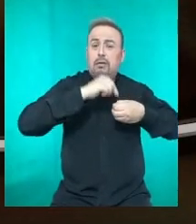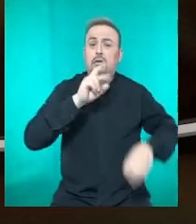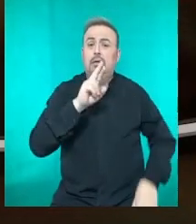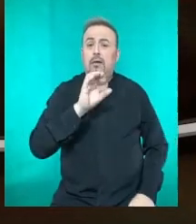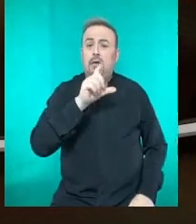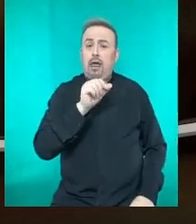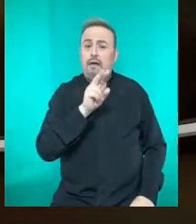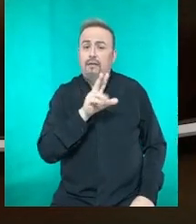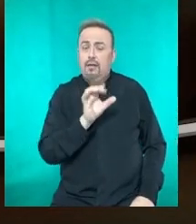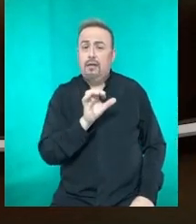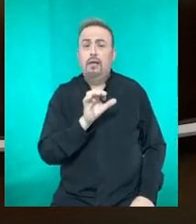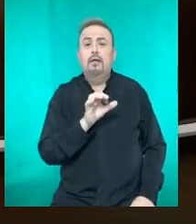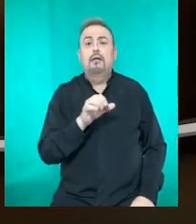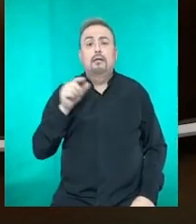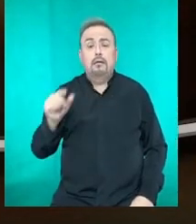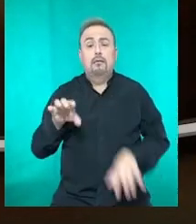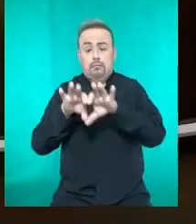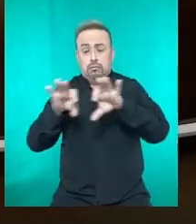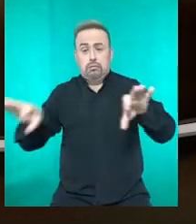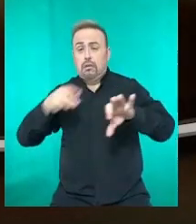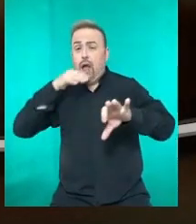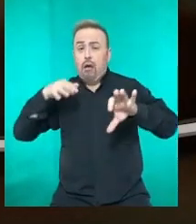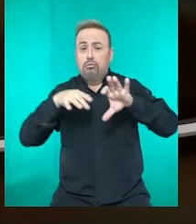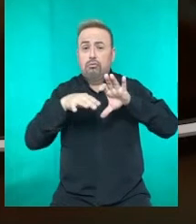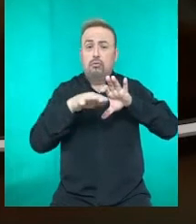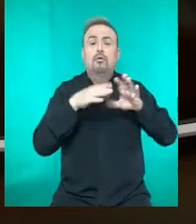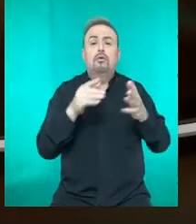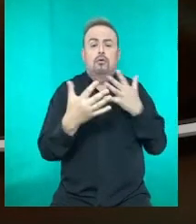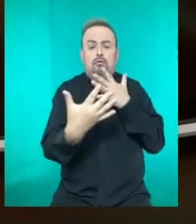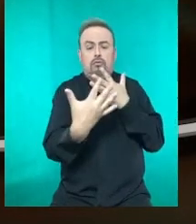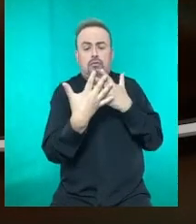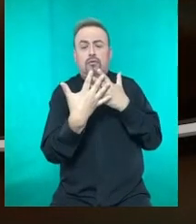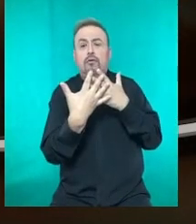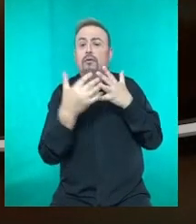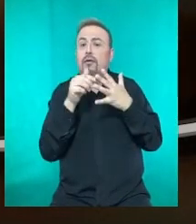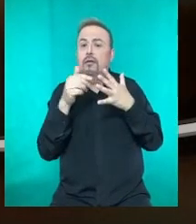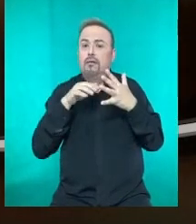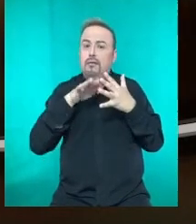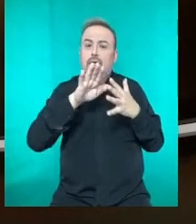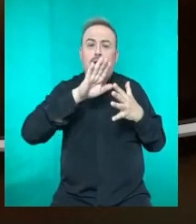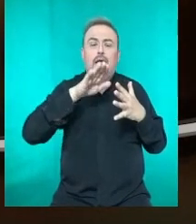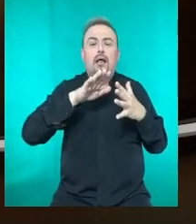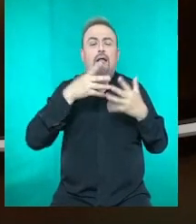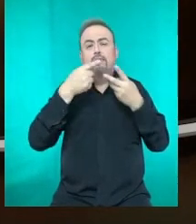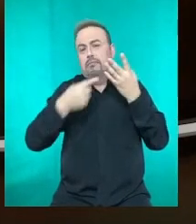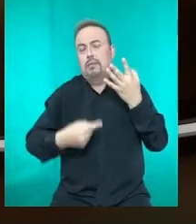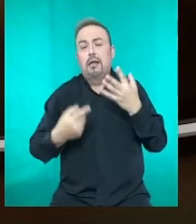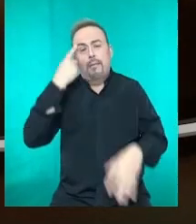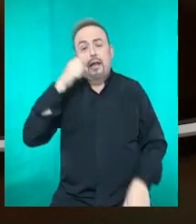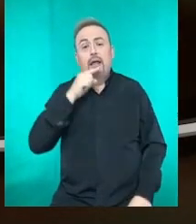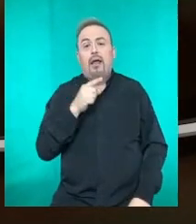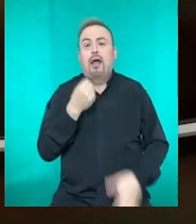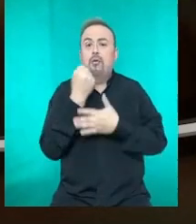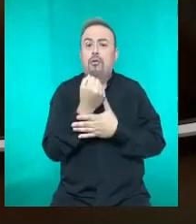que permitan la circulación de agua para su limpieza mediante un filtrado físico, por así decirlo, mallas u otros elementos, sino que también